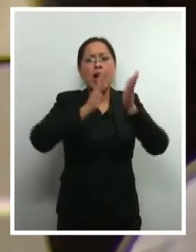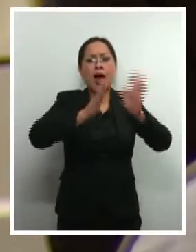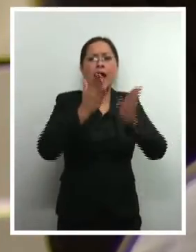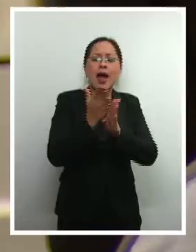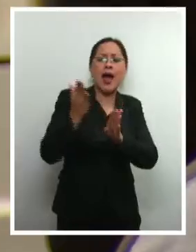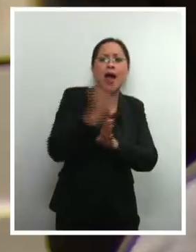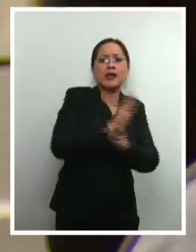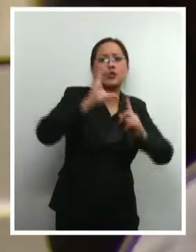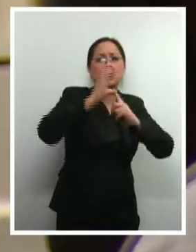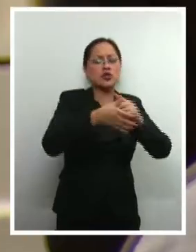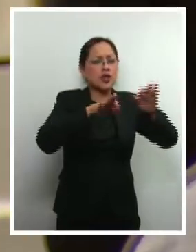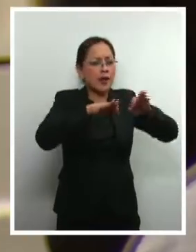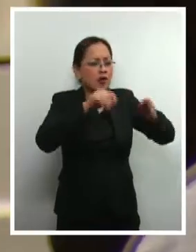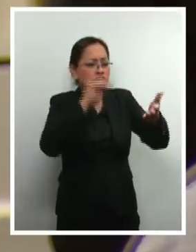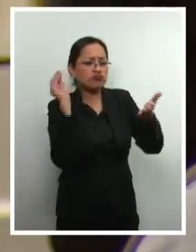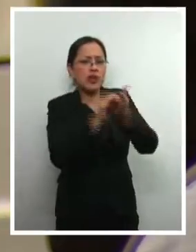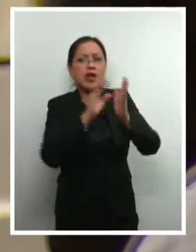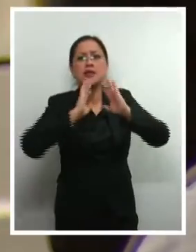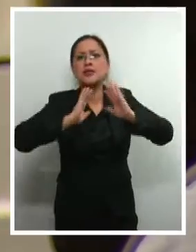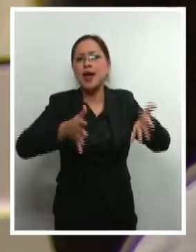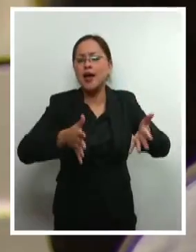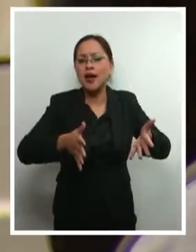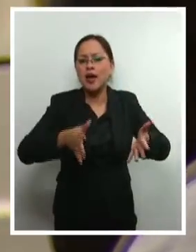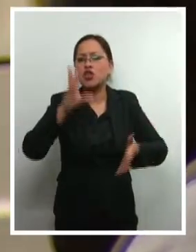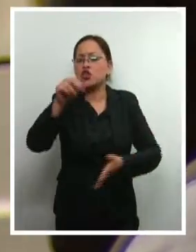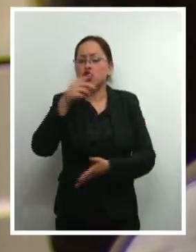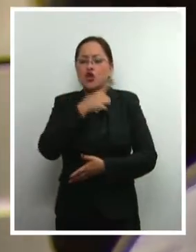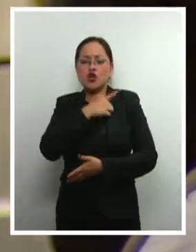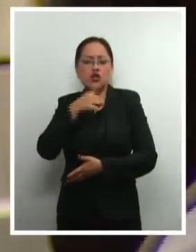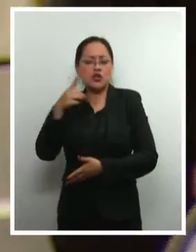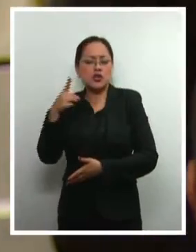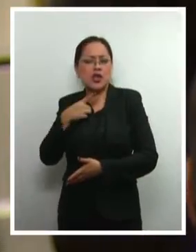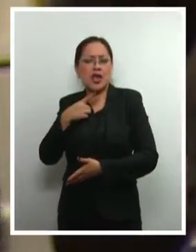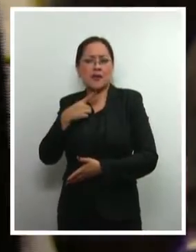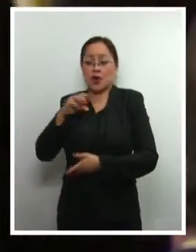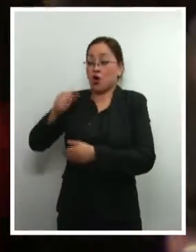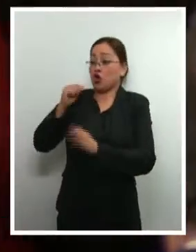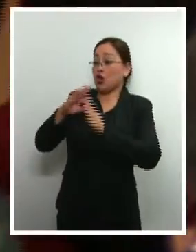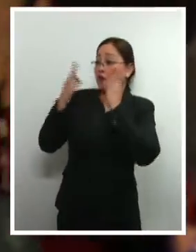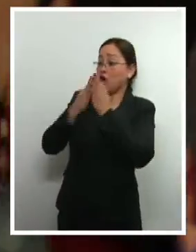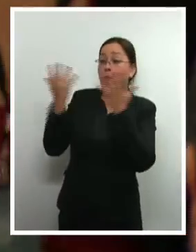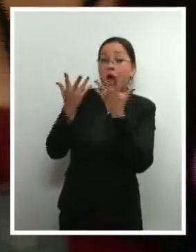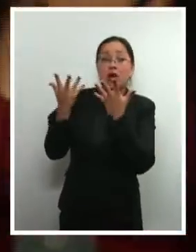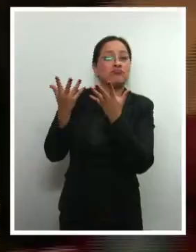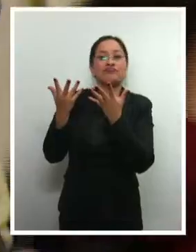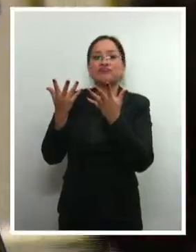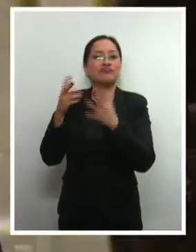que tiene que ocurrir, no tiene por qué ser de otra manera.